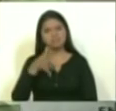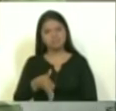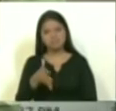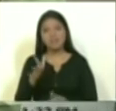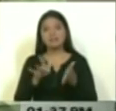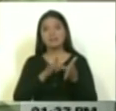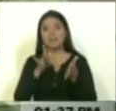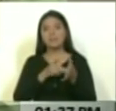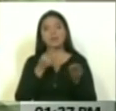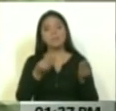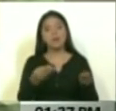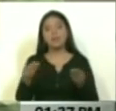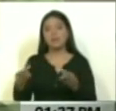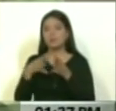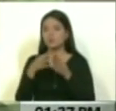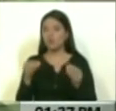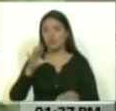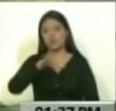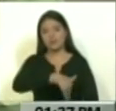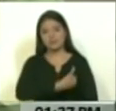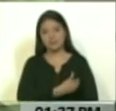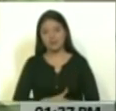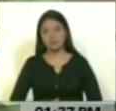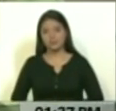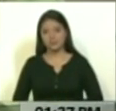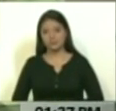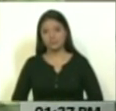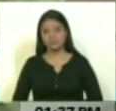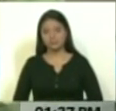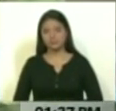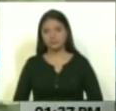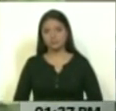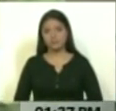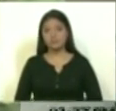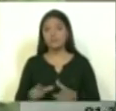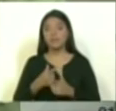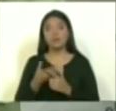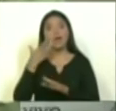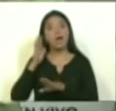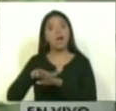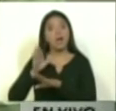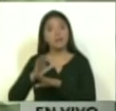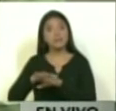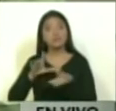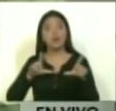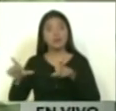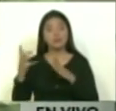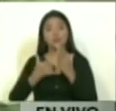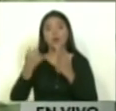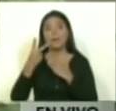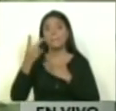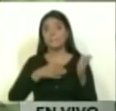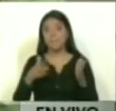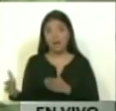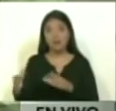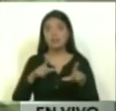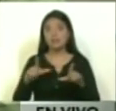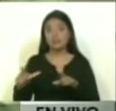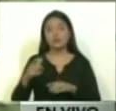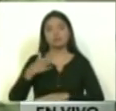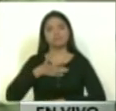para nuestros muchachos universitarios. Así que anuncio, está listo el plan y vamos a ir con